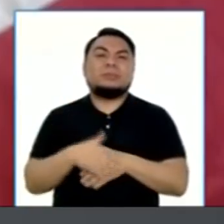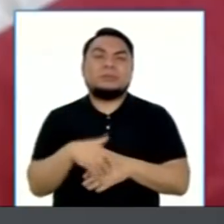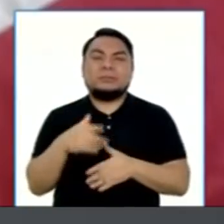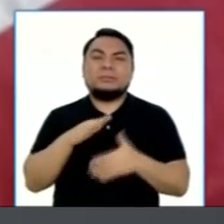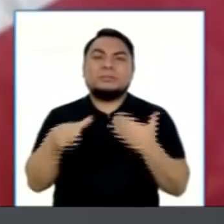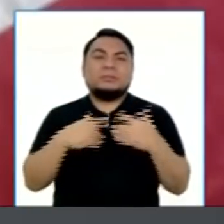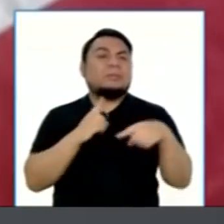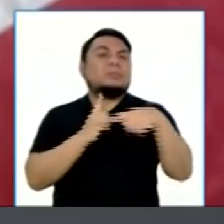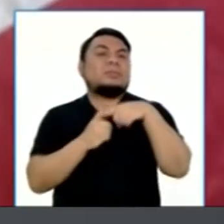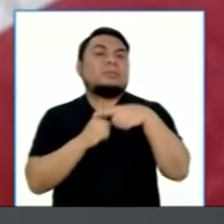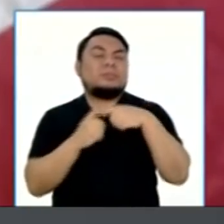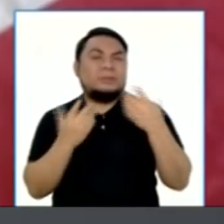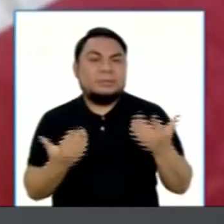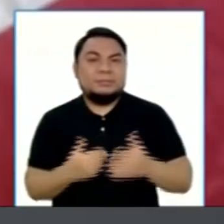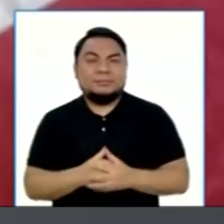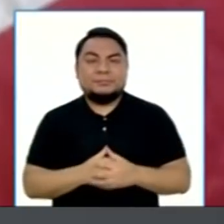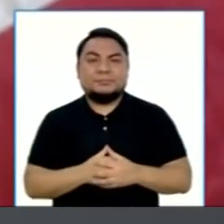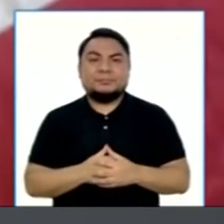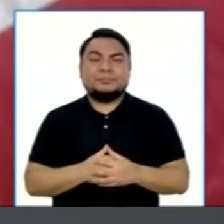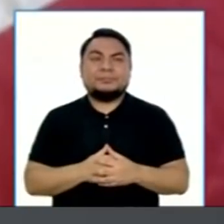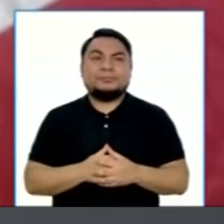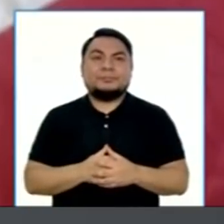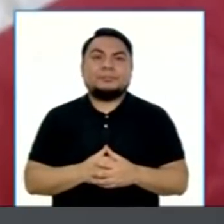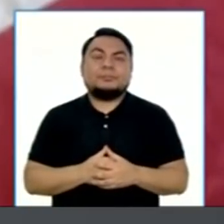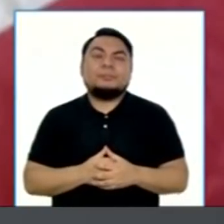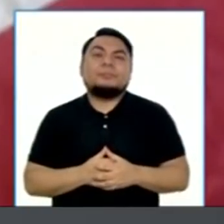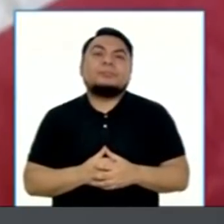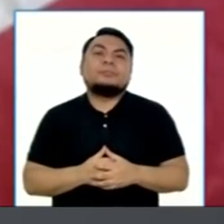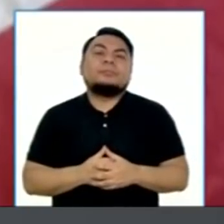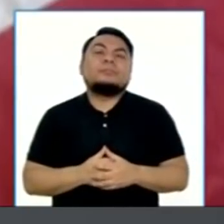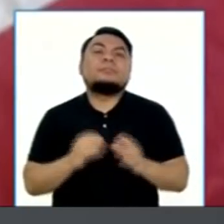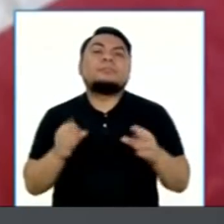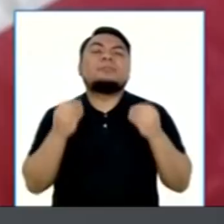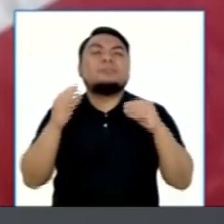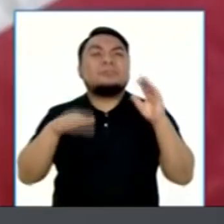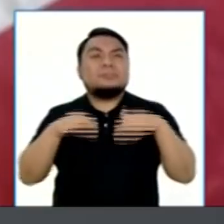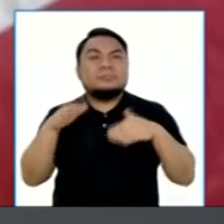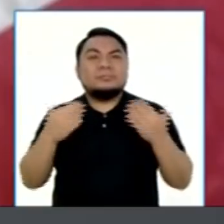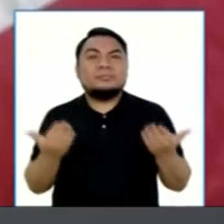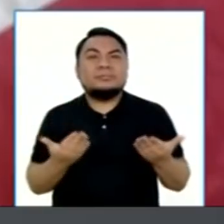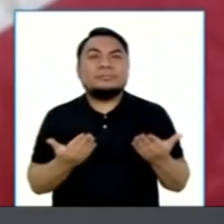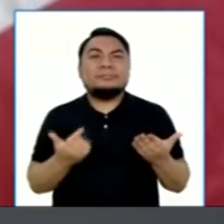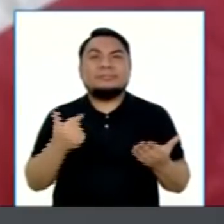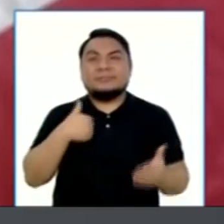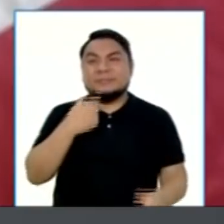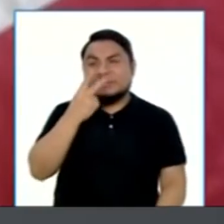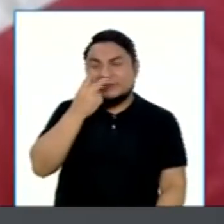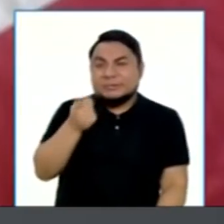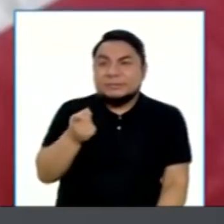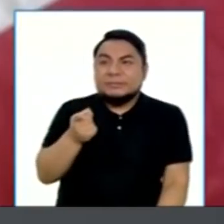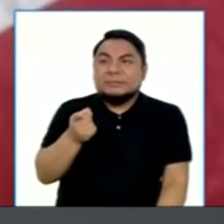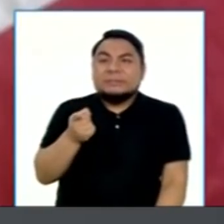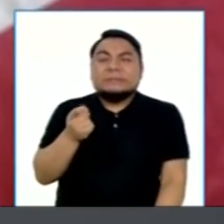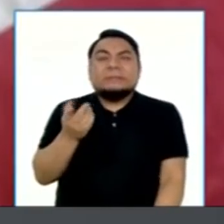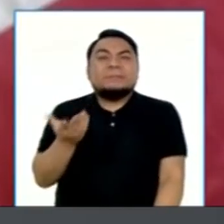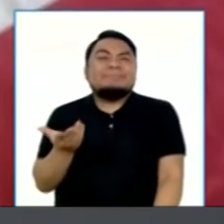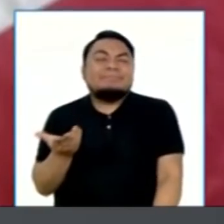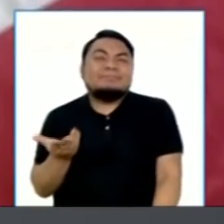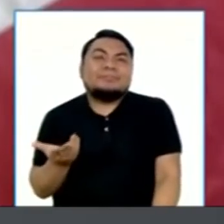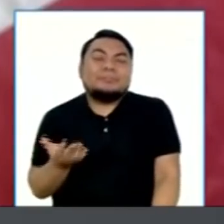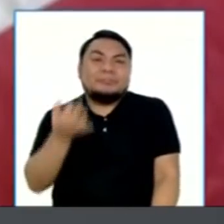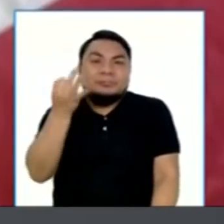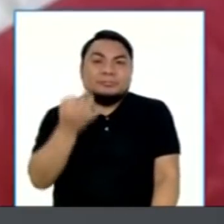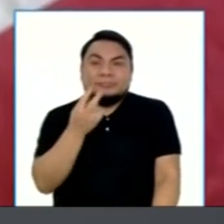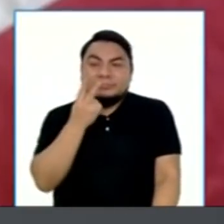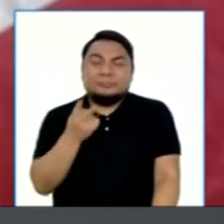de manera positiva. Porque hay veces, yo lo veo y lo tomo